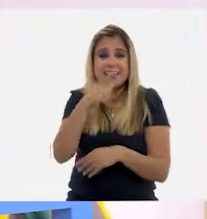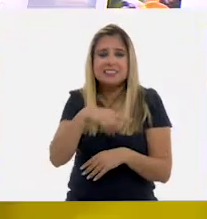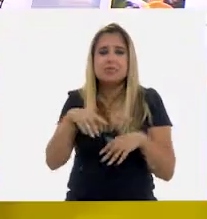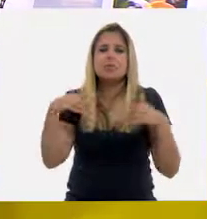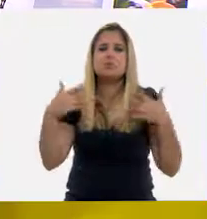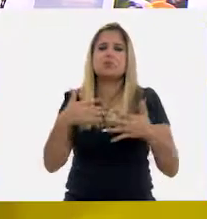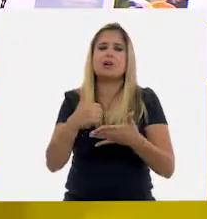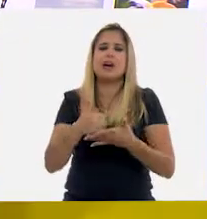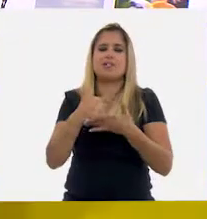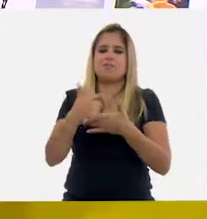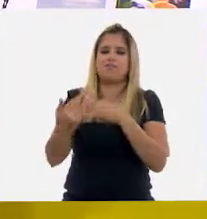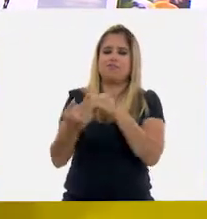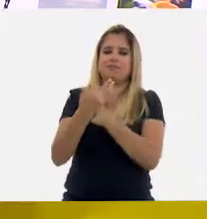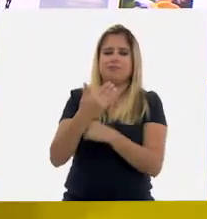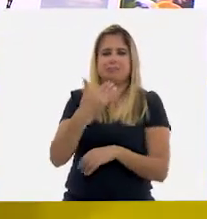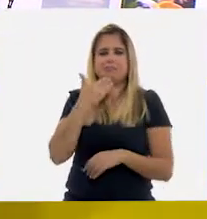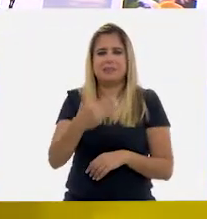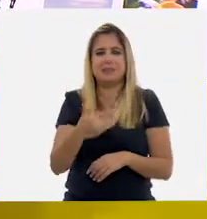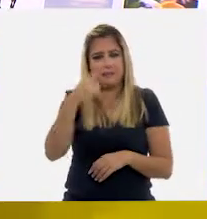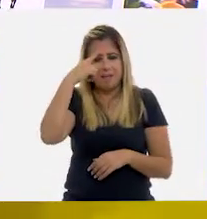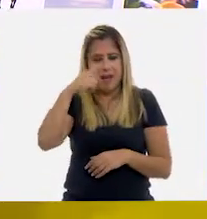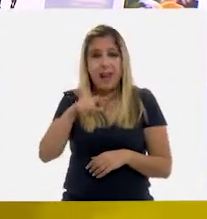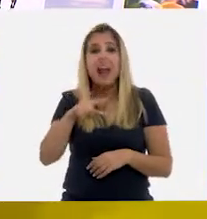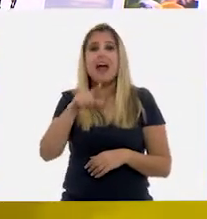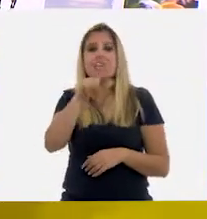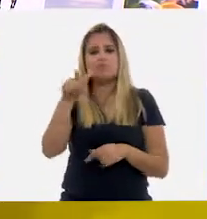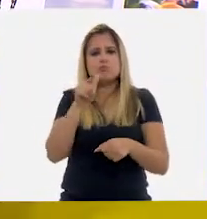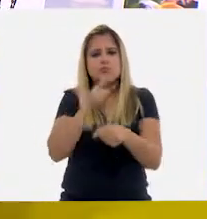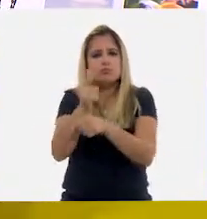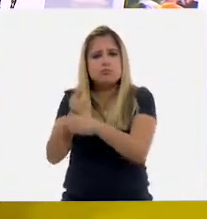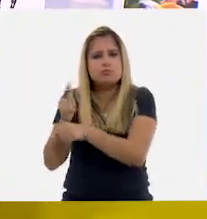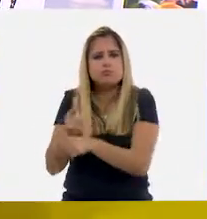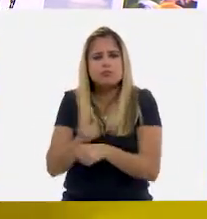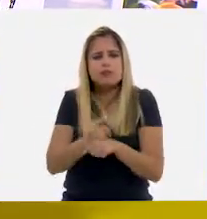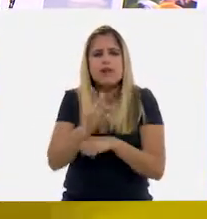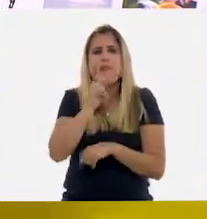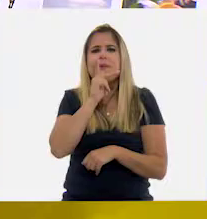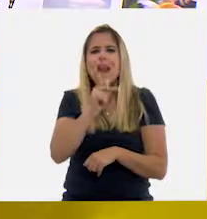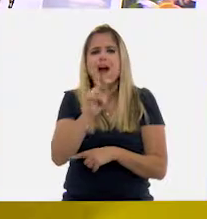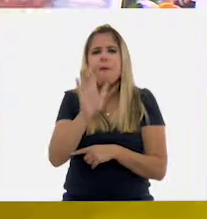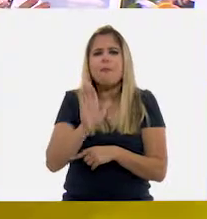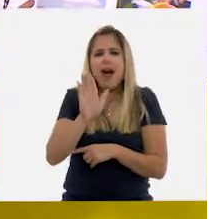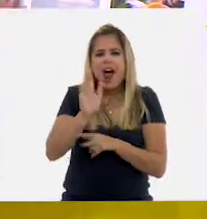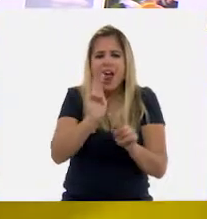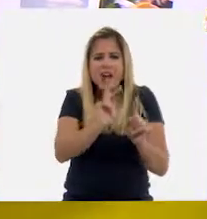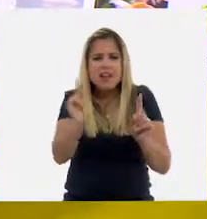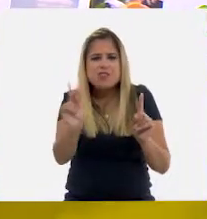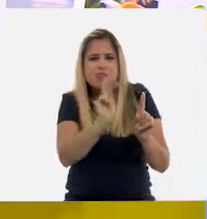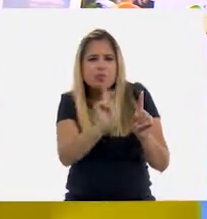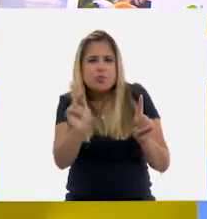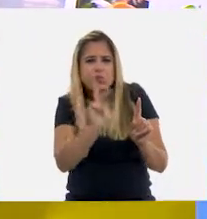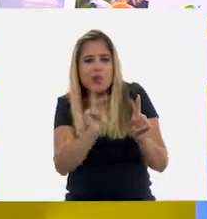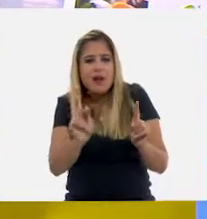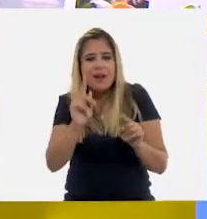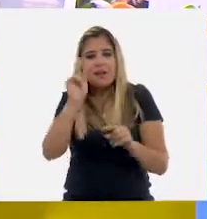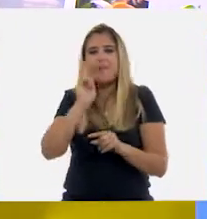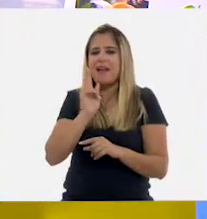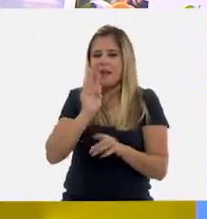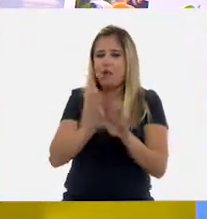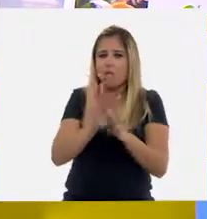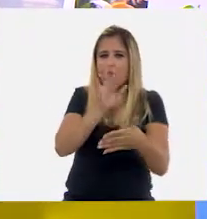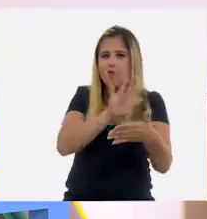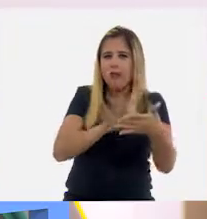de mucha ayuda, sobre todo para reconocer qué palabras se parecen y sobre todo ver cómo empiezan en un